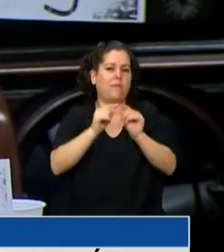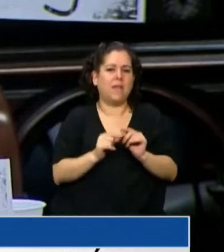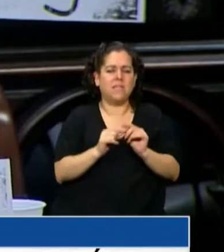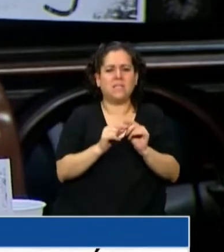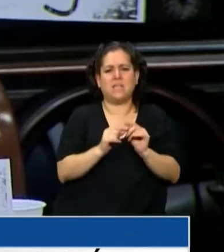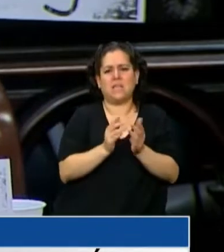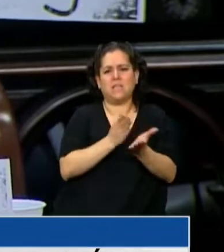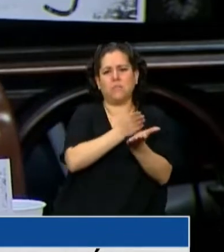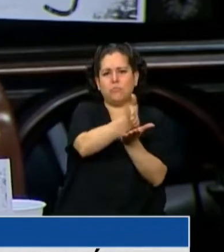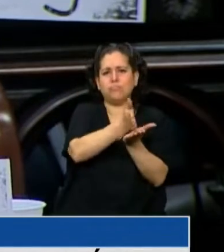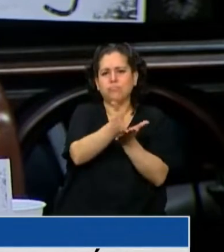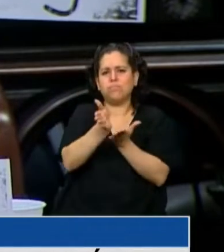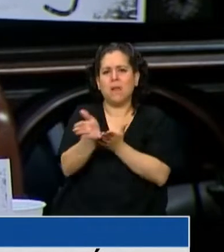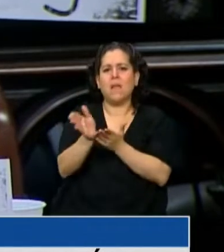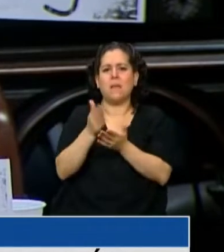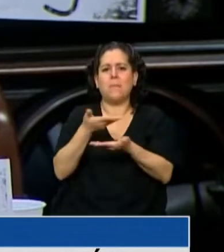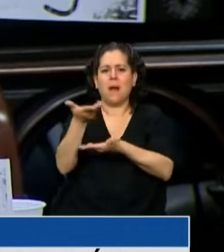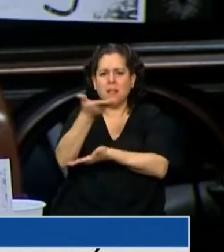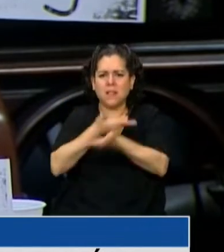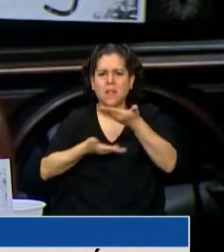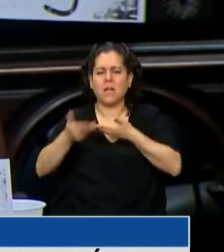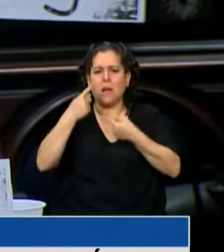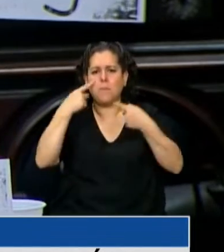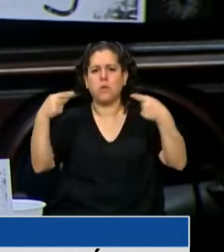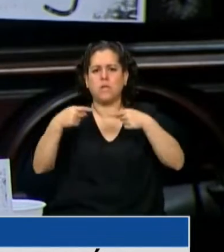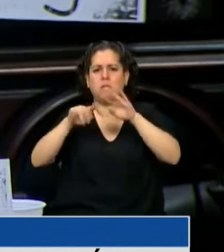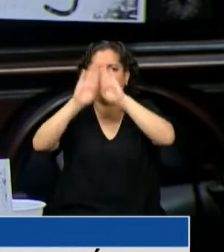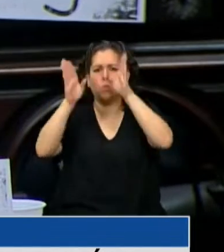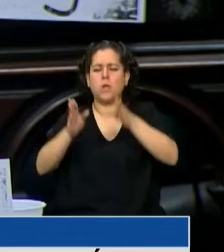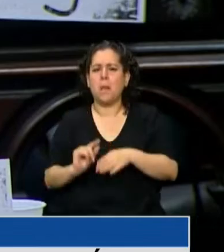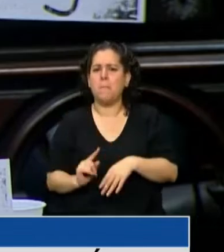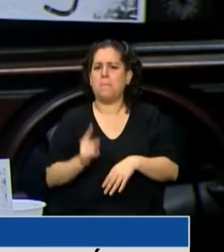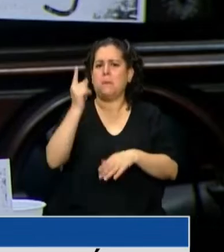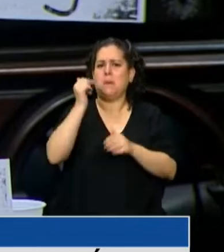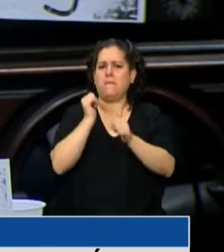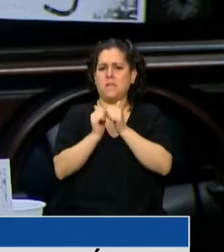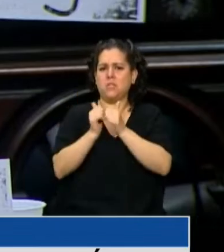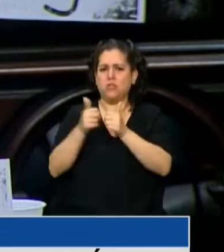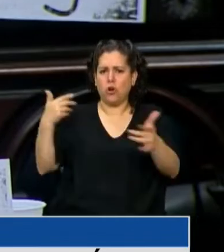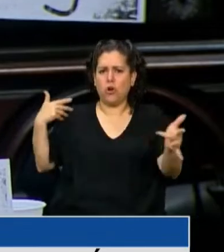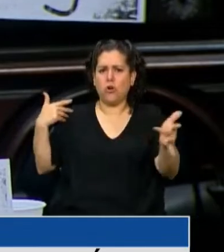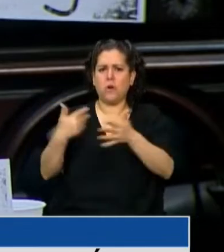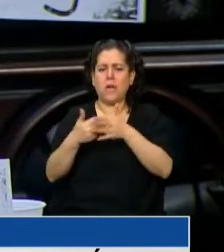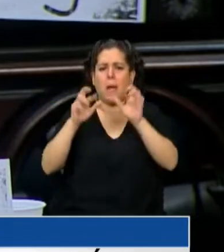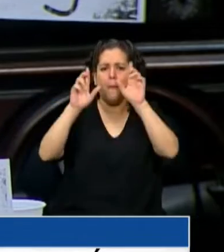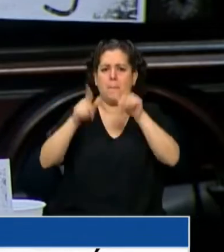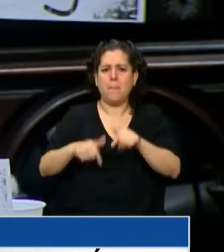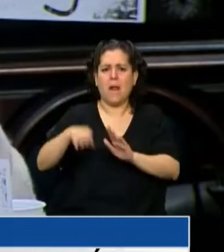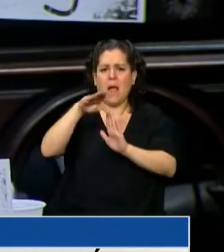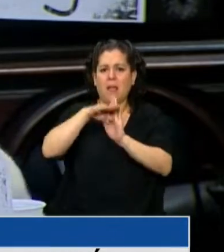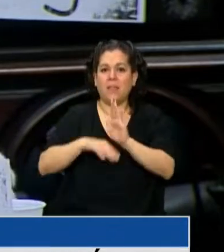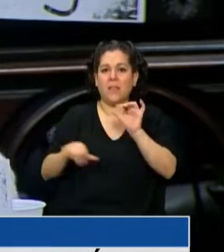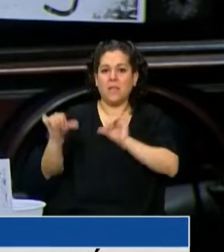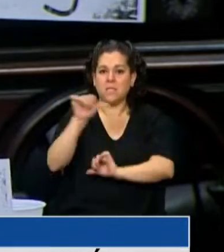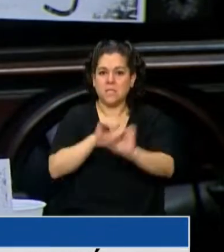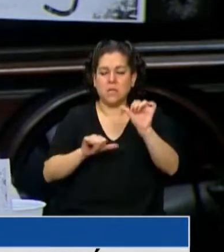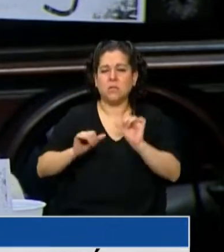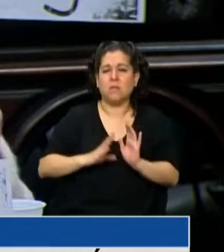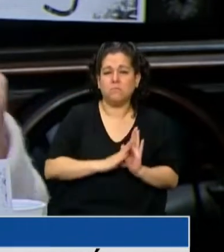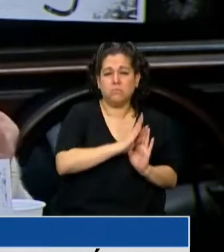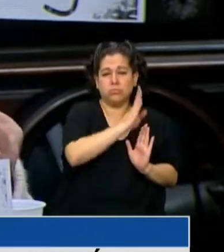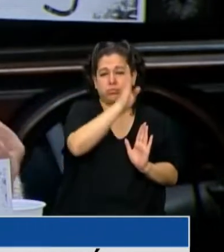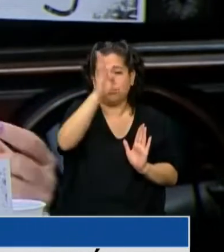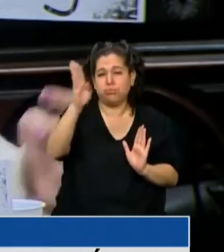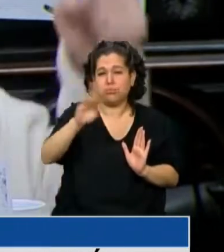cambios institucionales. Es la primera vez en la historia que un plan de ciencia recorre el país para